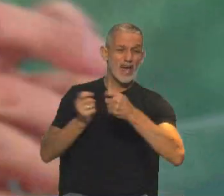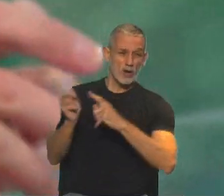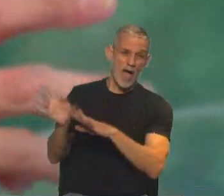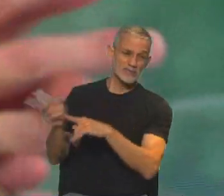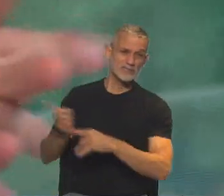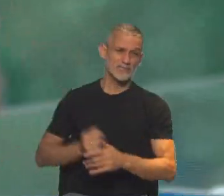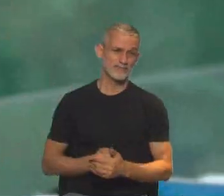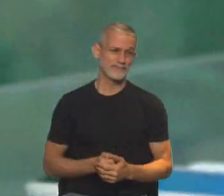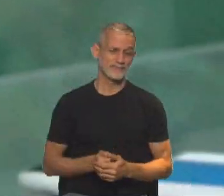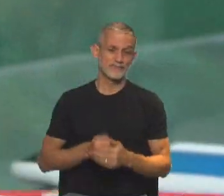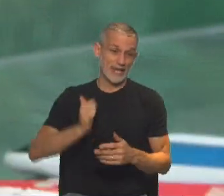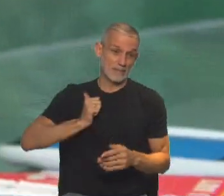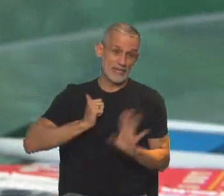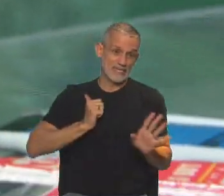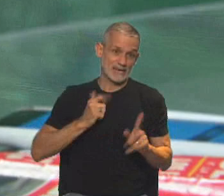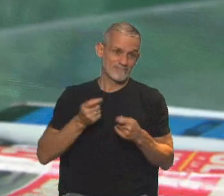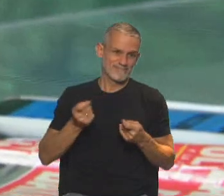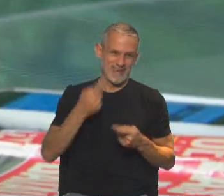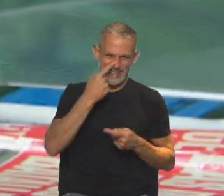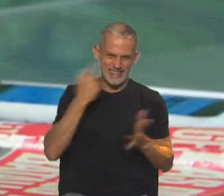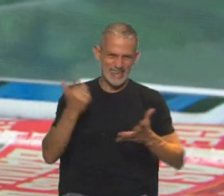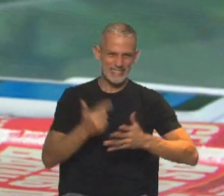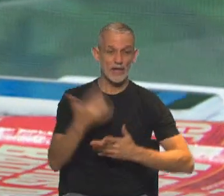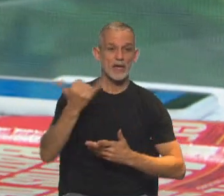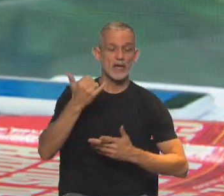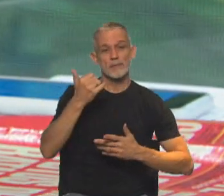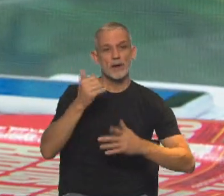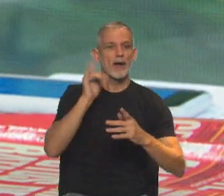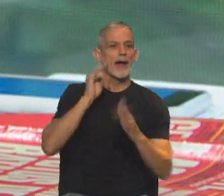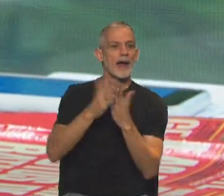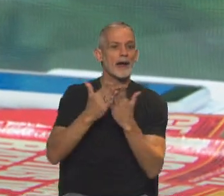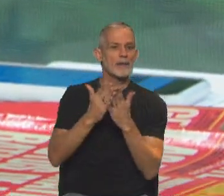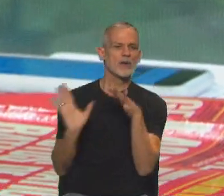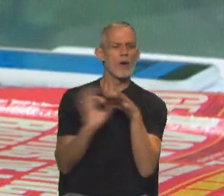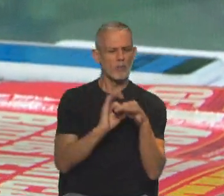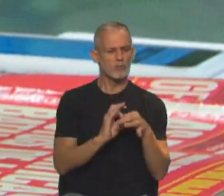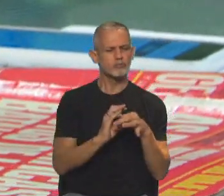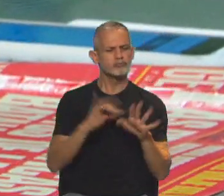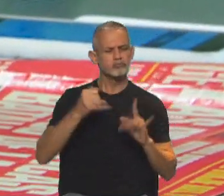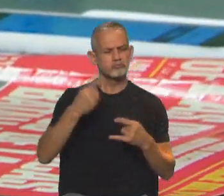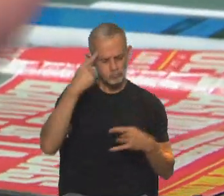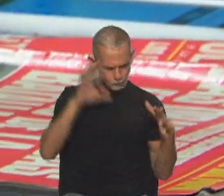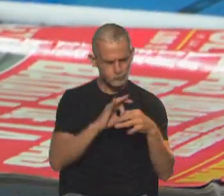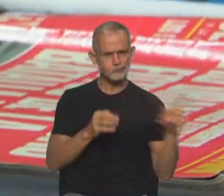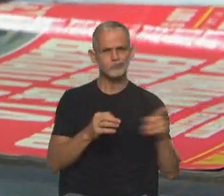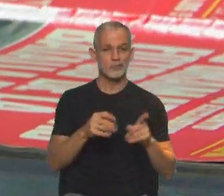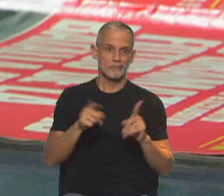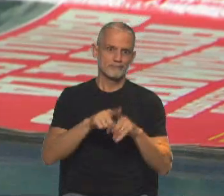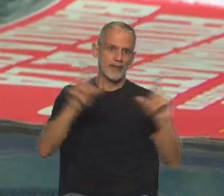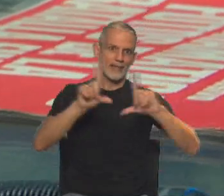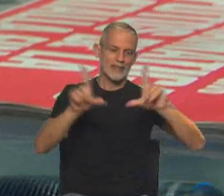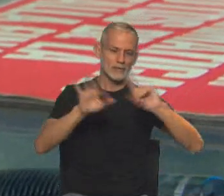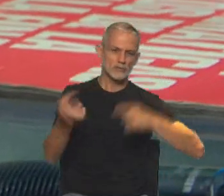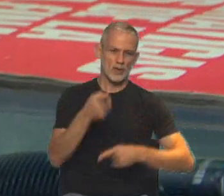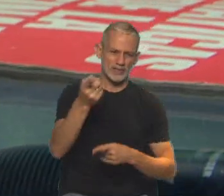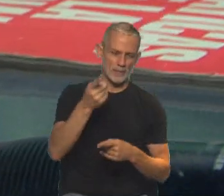dictadura. Y hay medios como la revista Gente, que fue funcional a eso en aquel momento, como también eran todos los canales que estaban